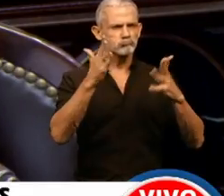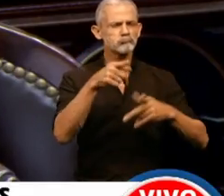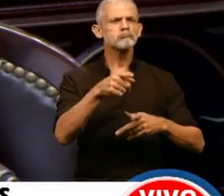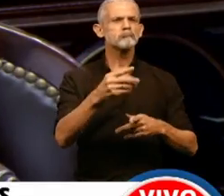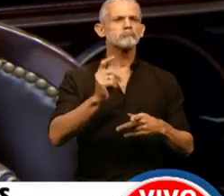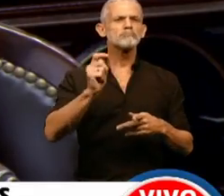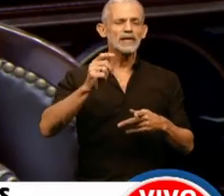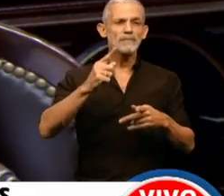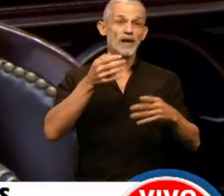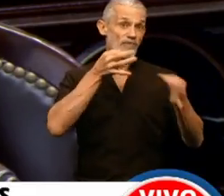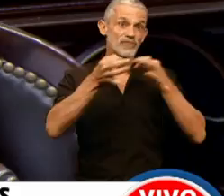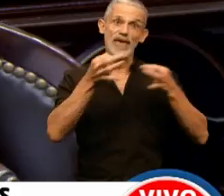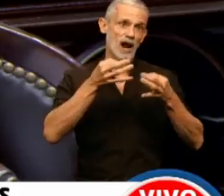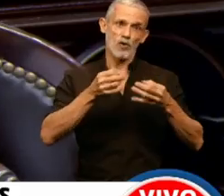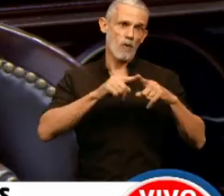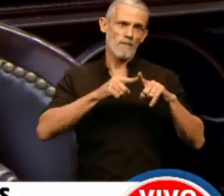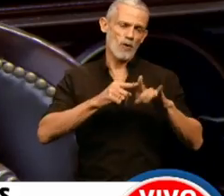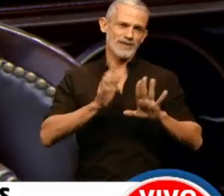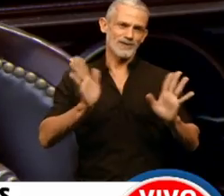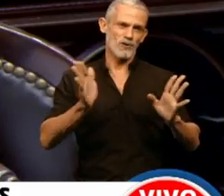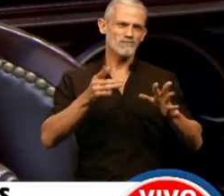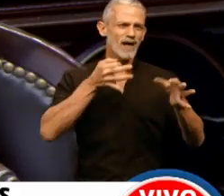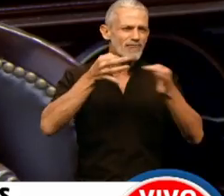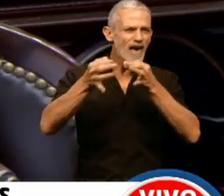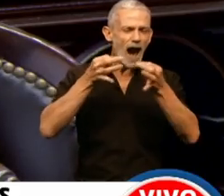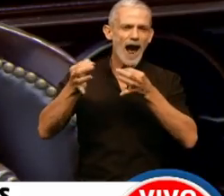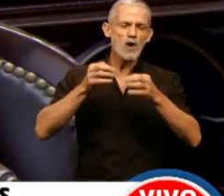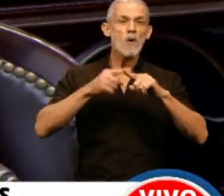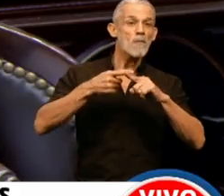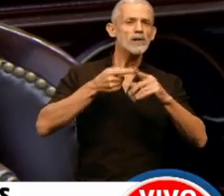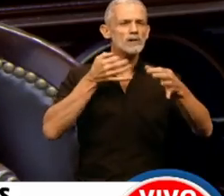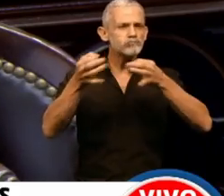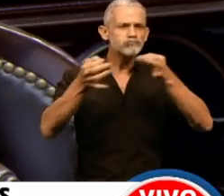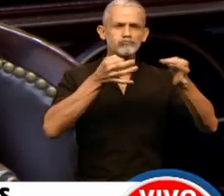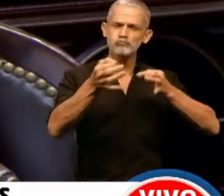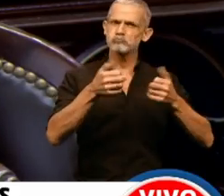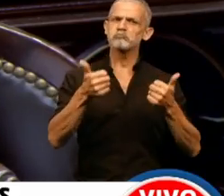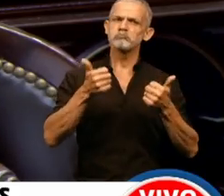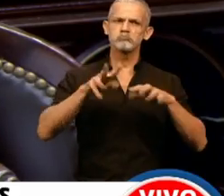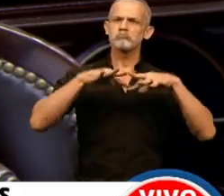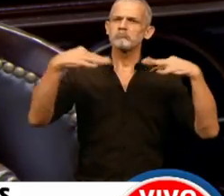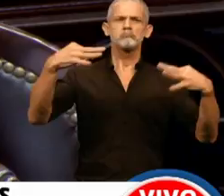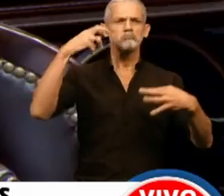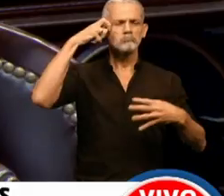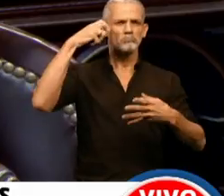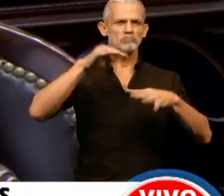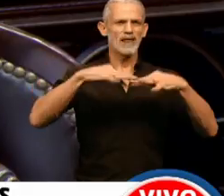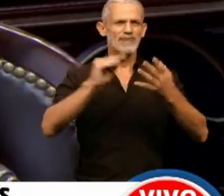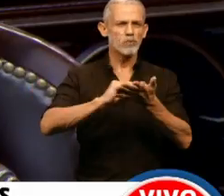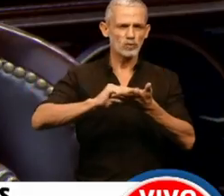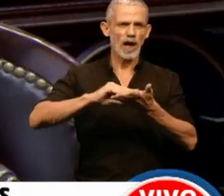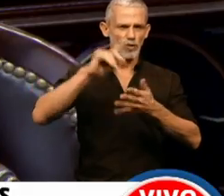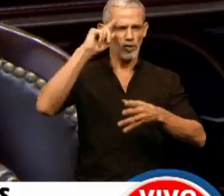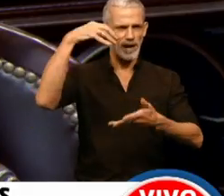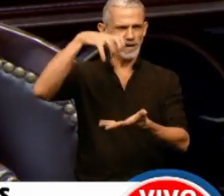el diálogo político el diálogo político en esta cámara de diputados de la nación